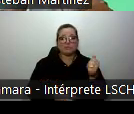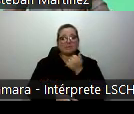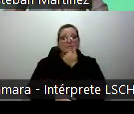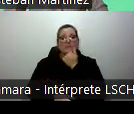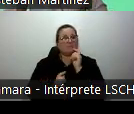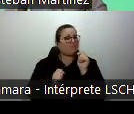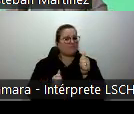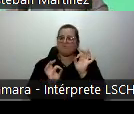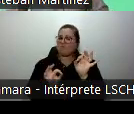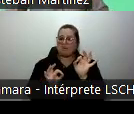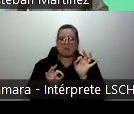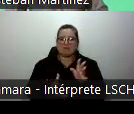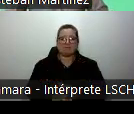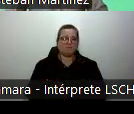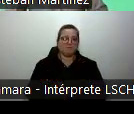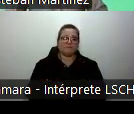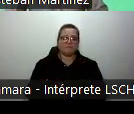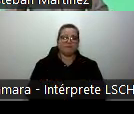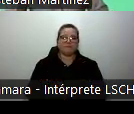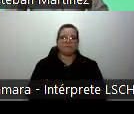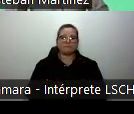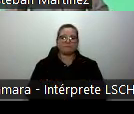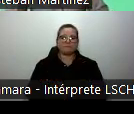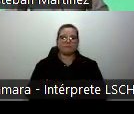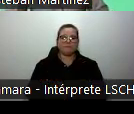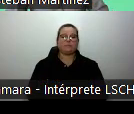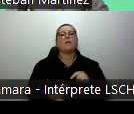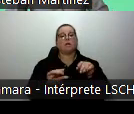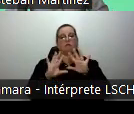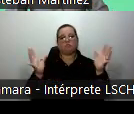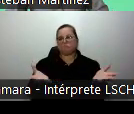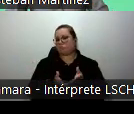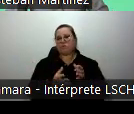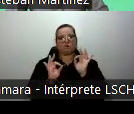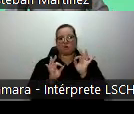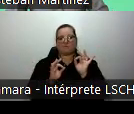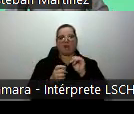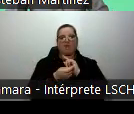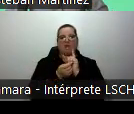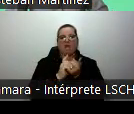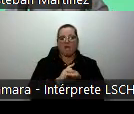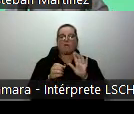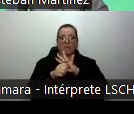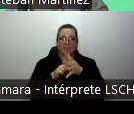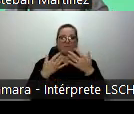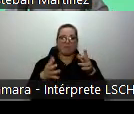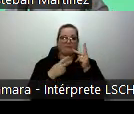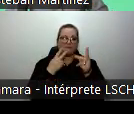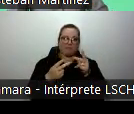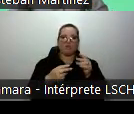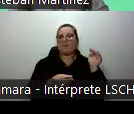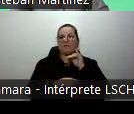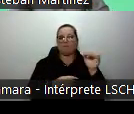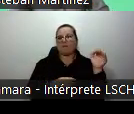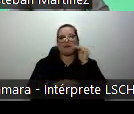es normal el escenario en el mundo va a seguir cambiando con la pandemia ya lo vivimos y cada vez va ser más rápido